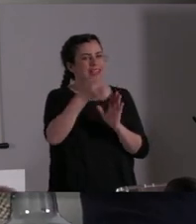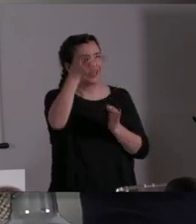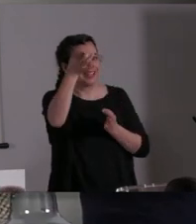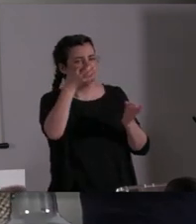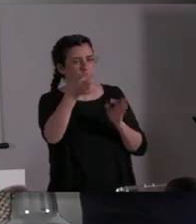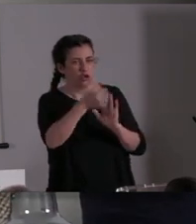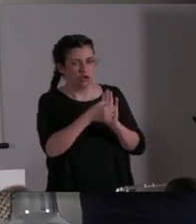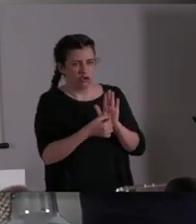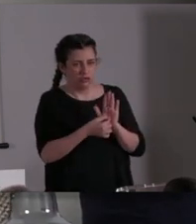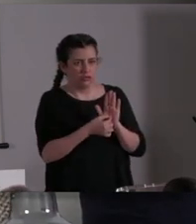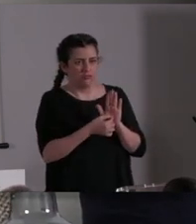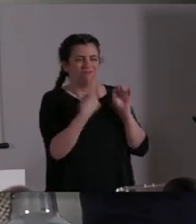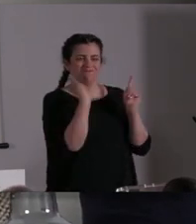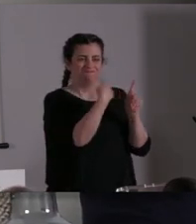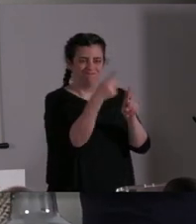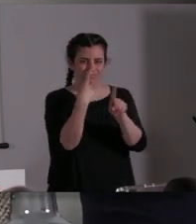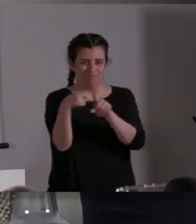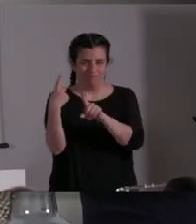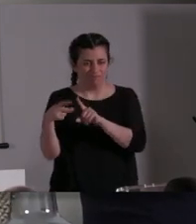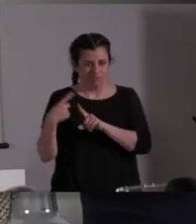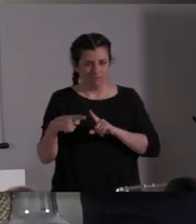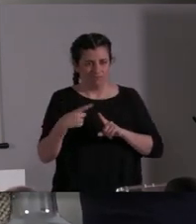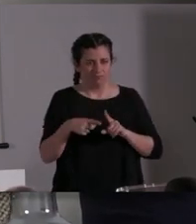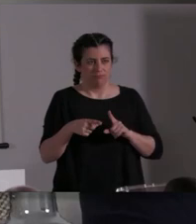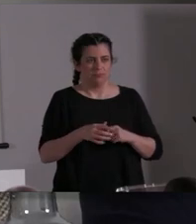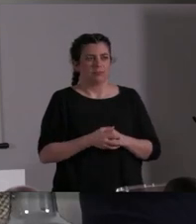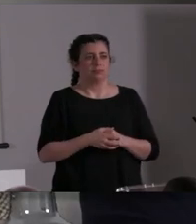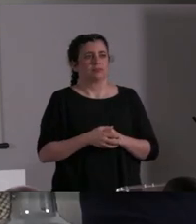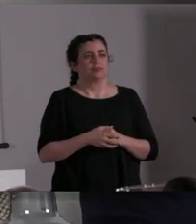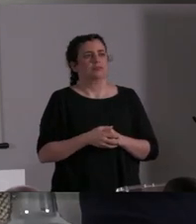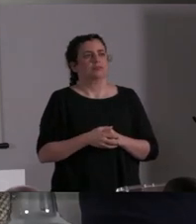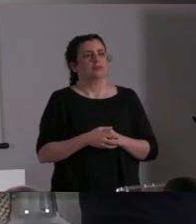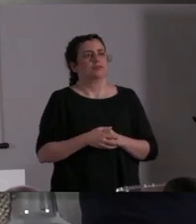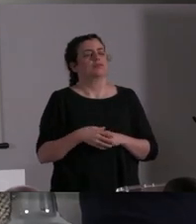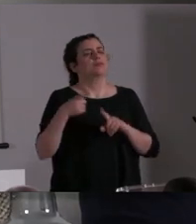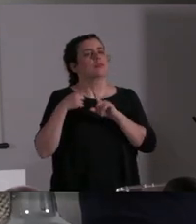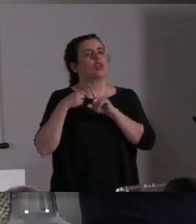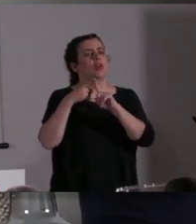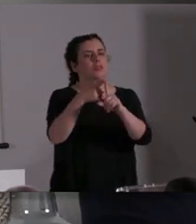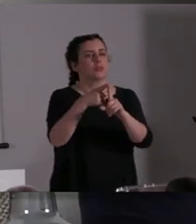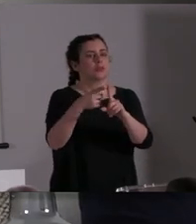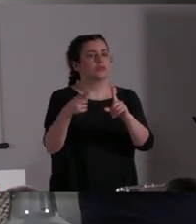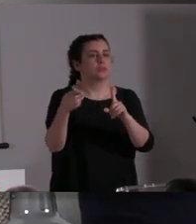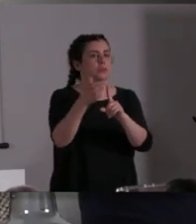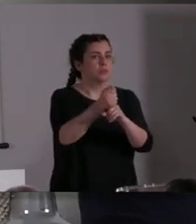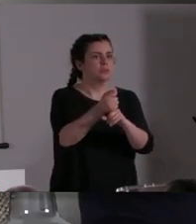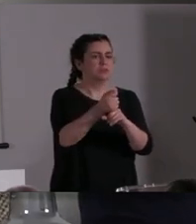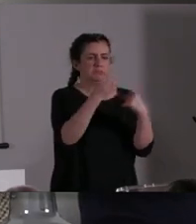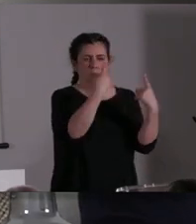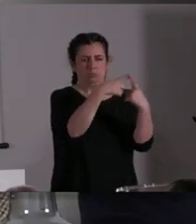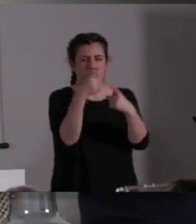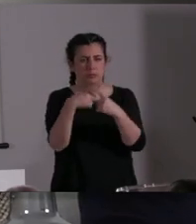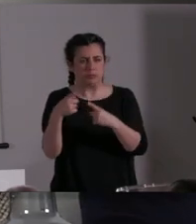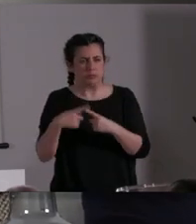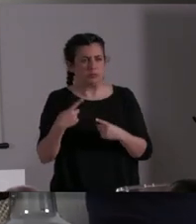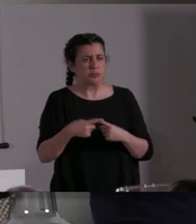con esa apertura de miras y entendiendo la diversidad de objetivos que se pueden conseguir bajo esta fórmula, es como